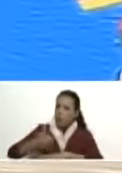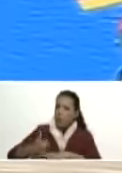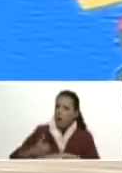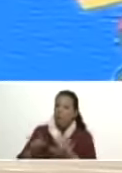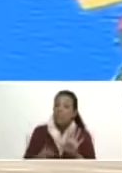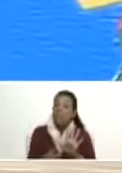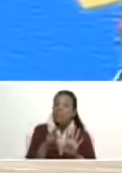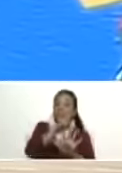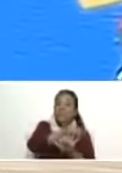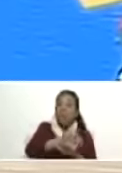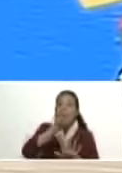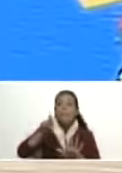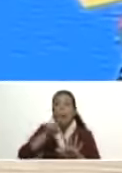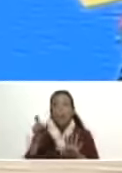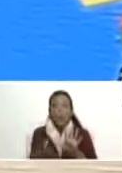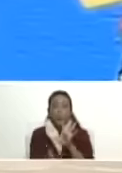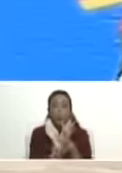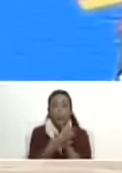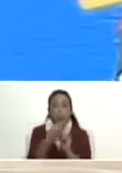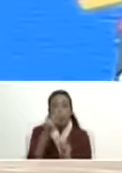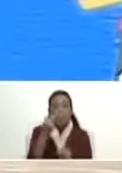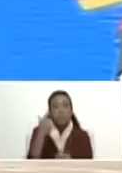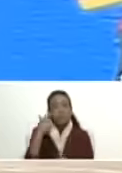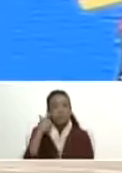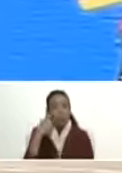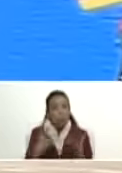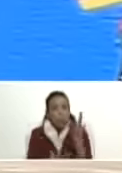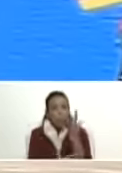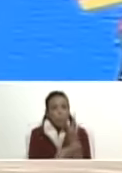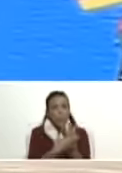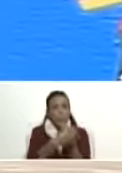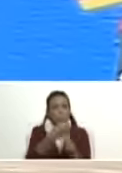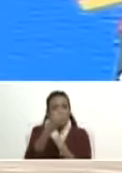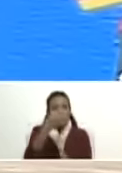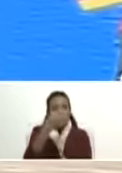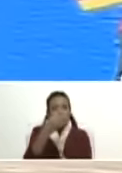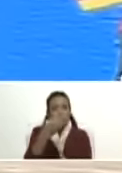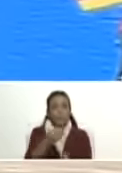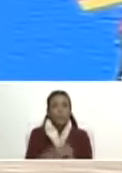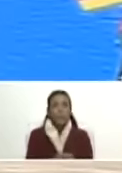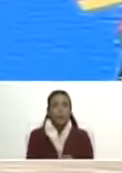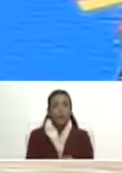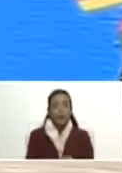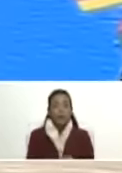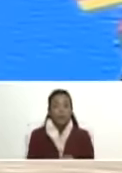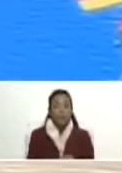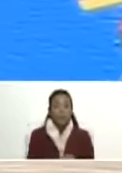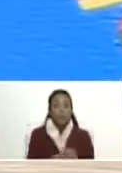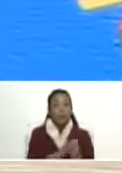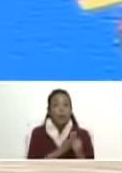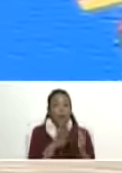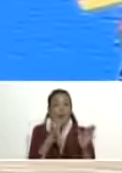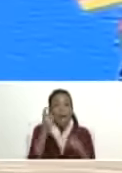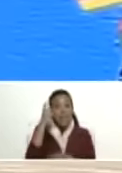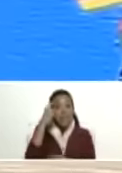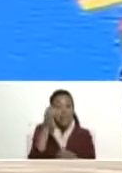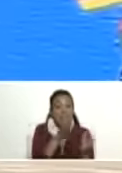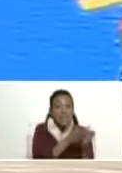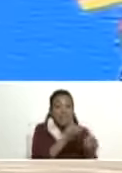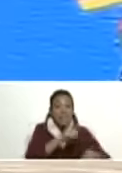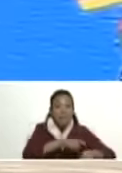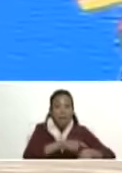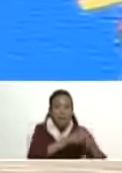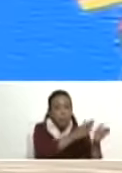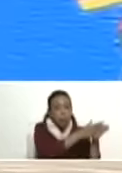5 preguntas que resumen. Yo diría, cuando estábamos haciendo la periodización para